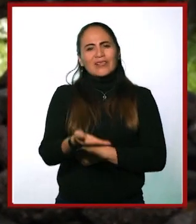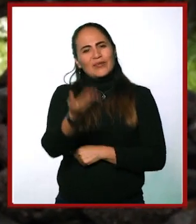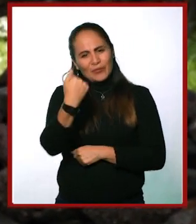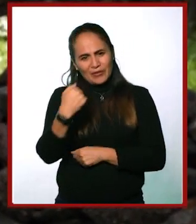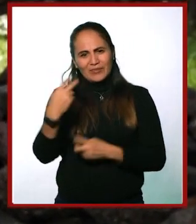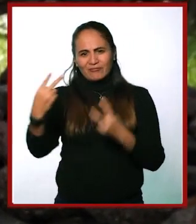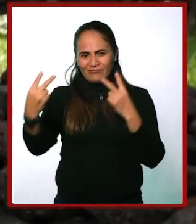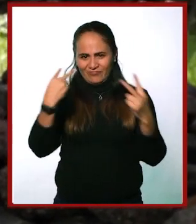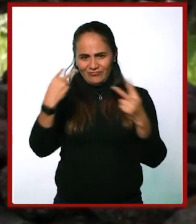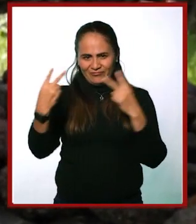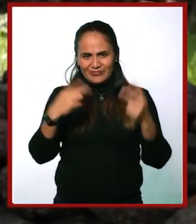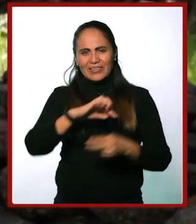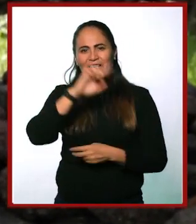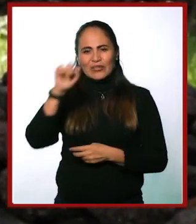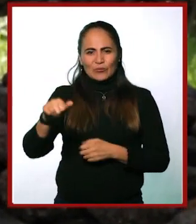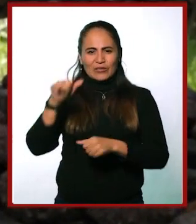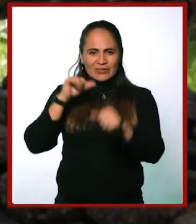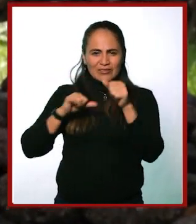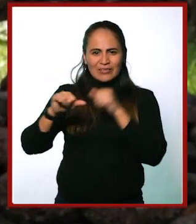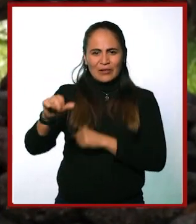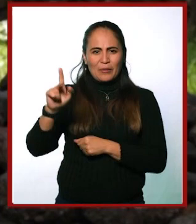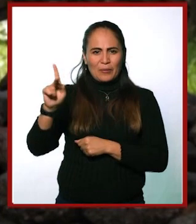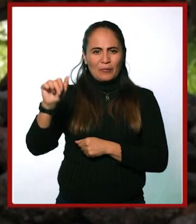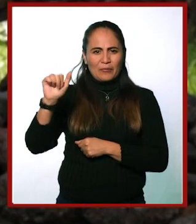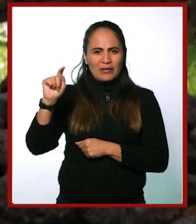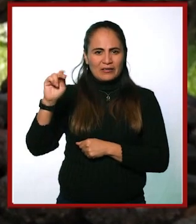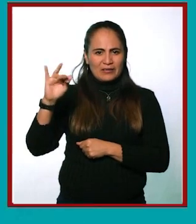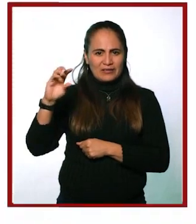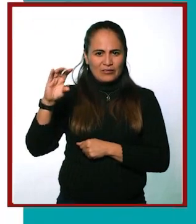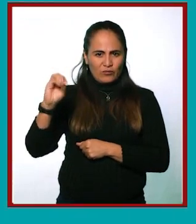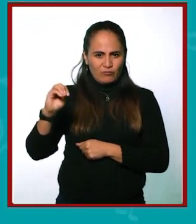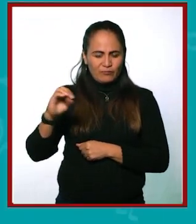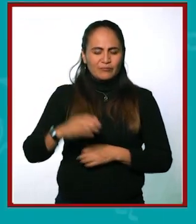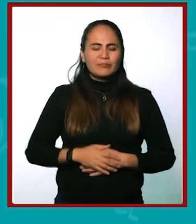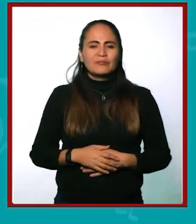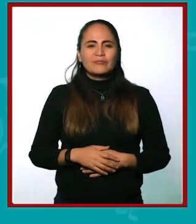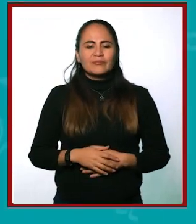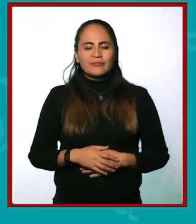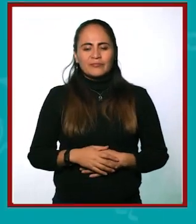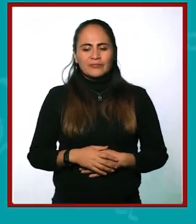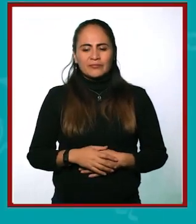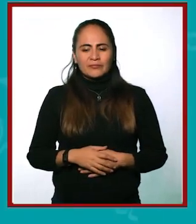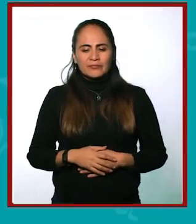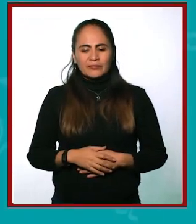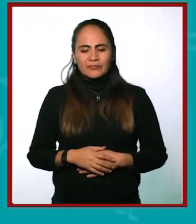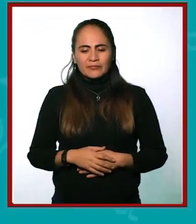Acompáñenos a verla y enseguida volvemos con el doctor Patricio Chávez para seguir conversando.